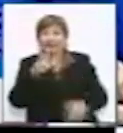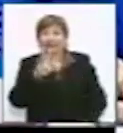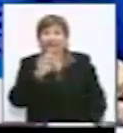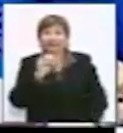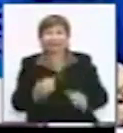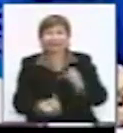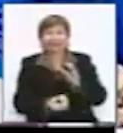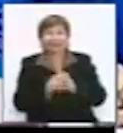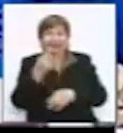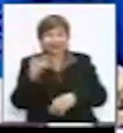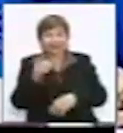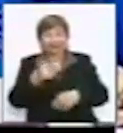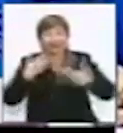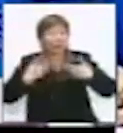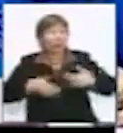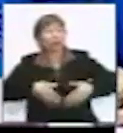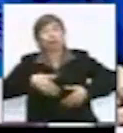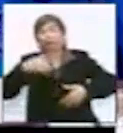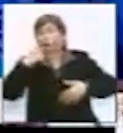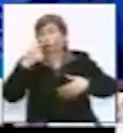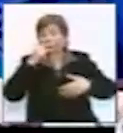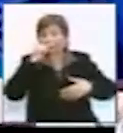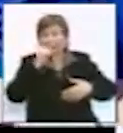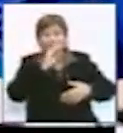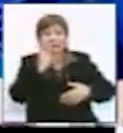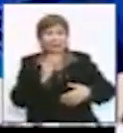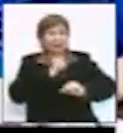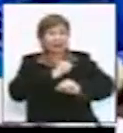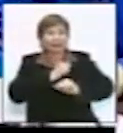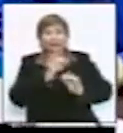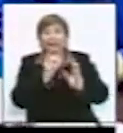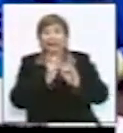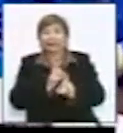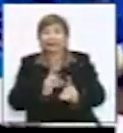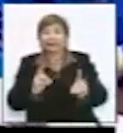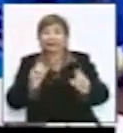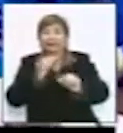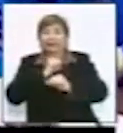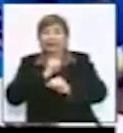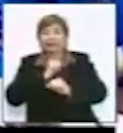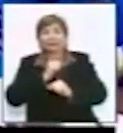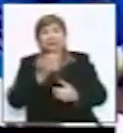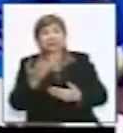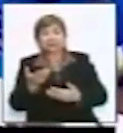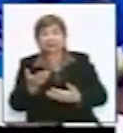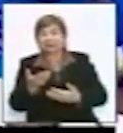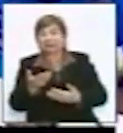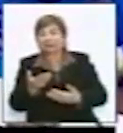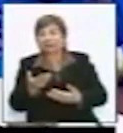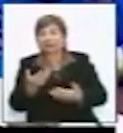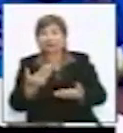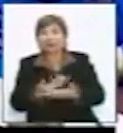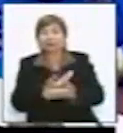nunca defendían la democracia, defendían que el modelo de izquierda radical estaba